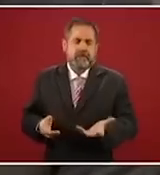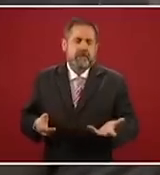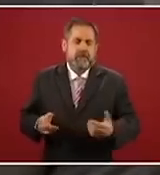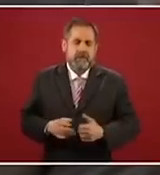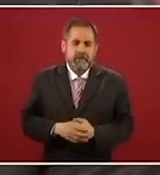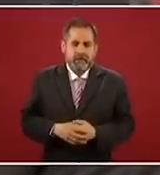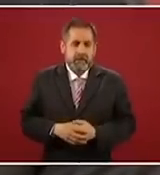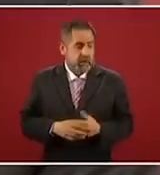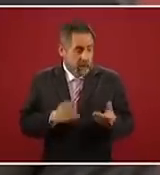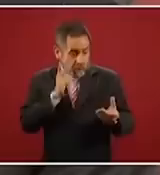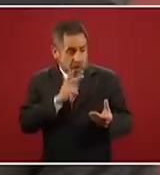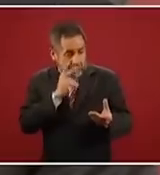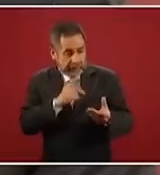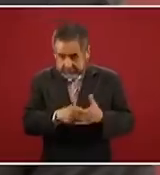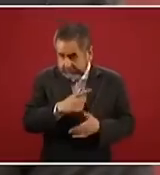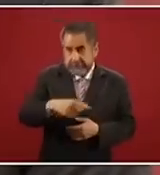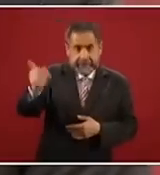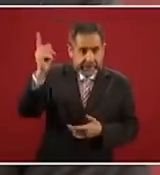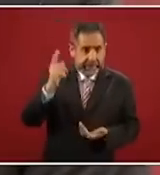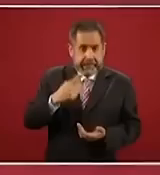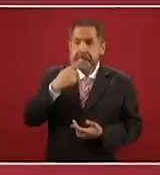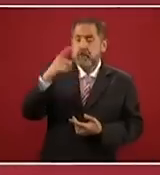¿Qué esperas?